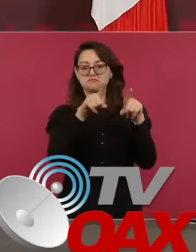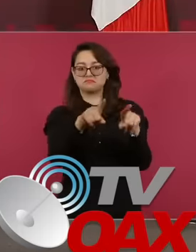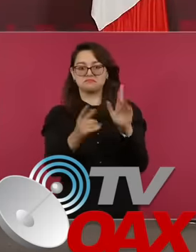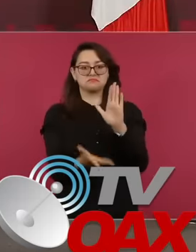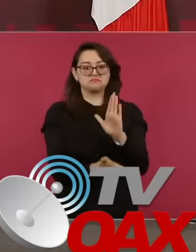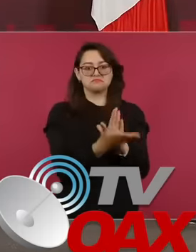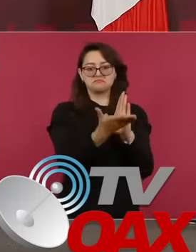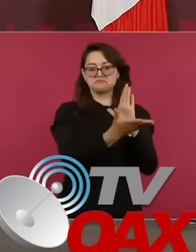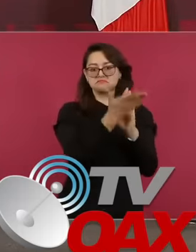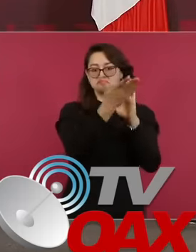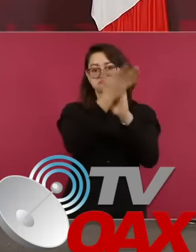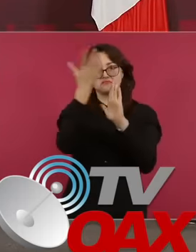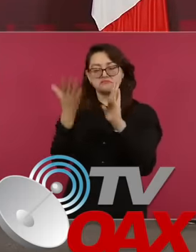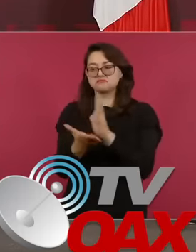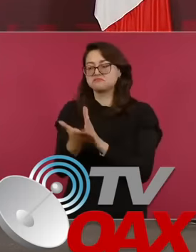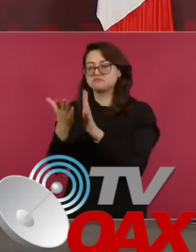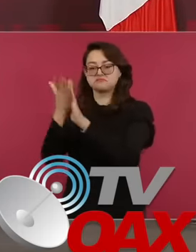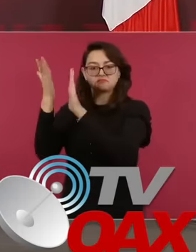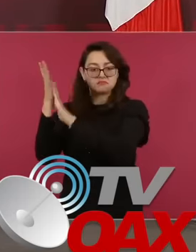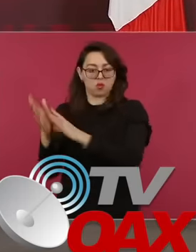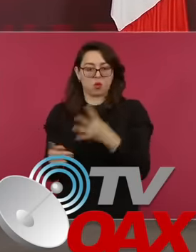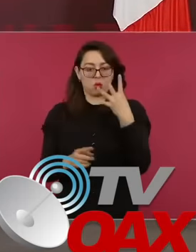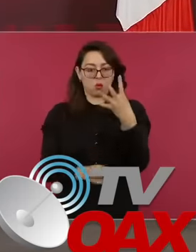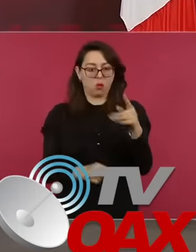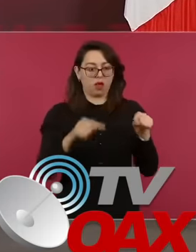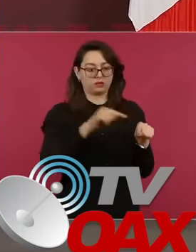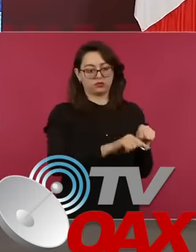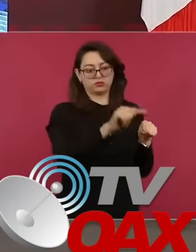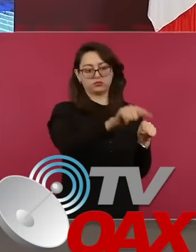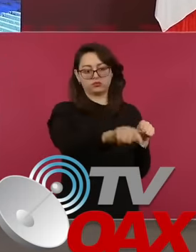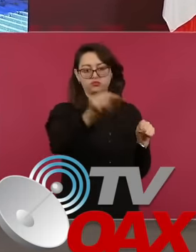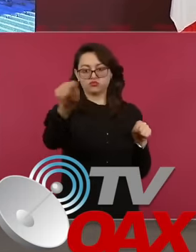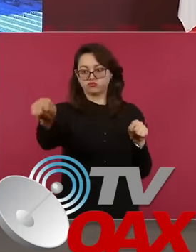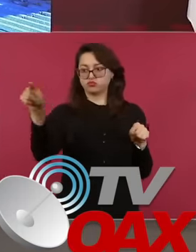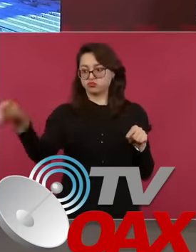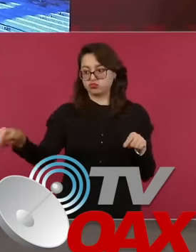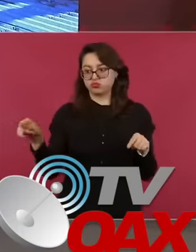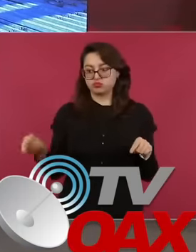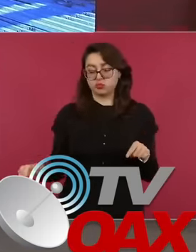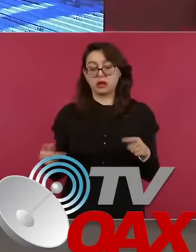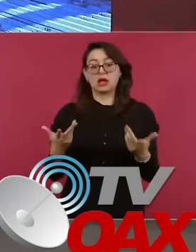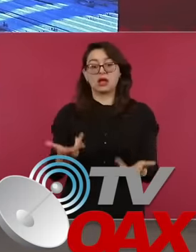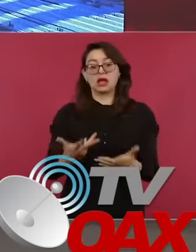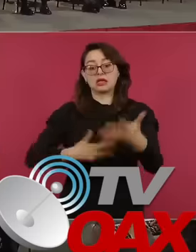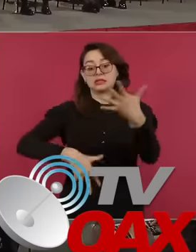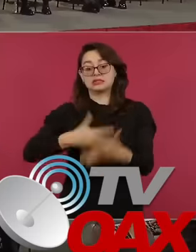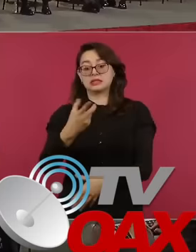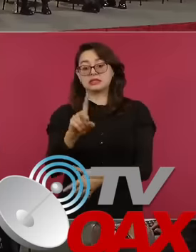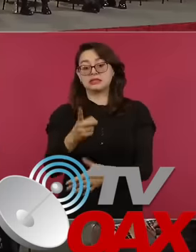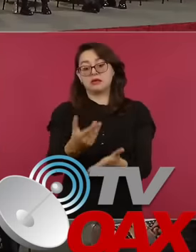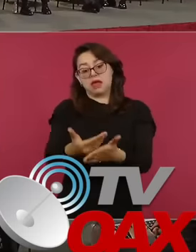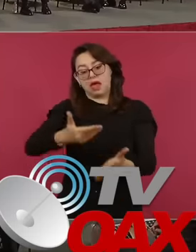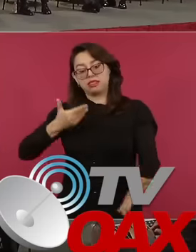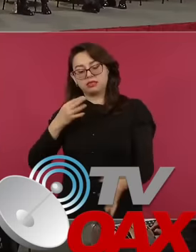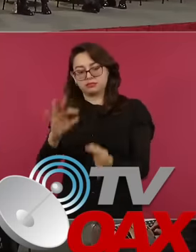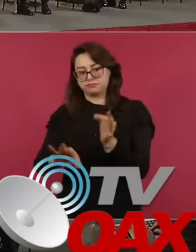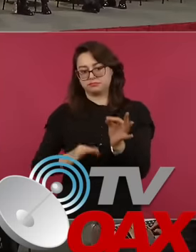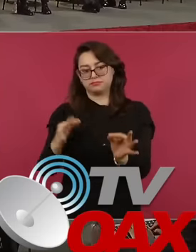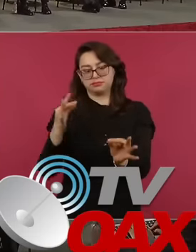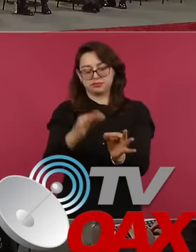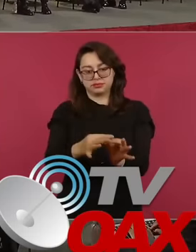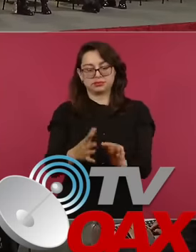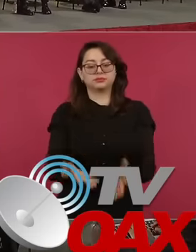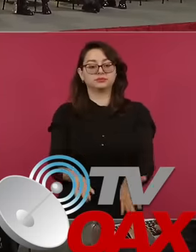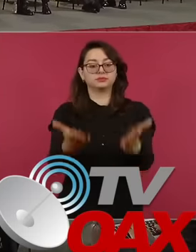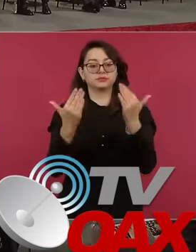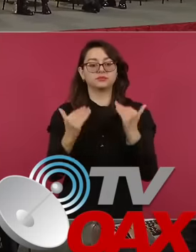Palenque, de Tenosique y de Escárcega para tenerlos concluidos antes del 15 de diciembre. En la siguiente lámina, de